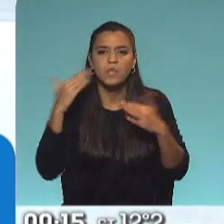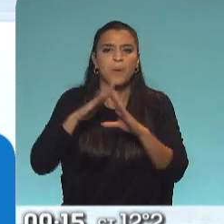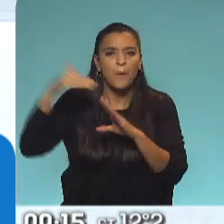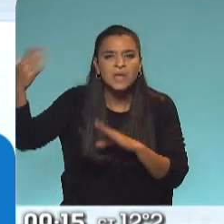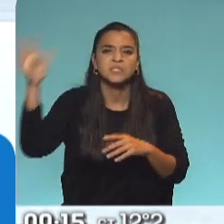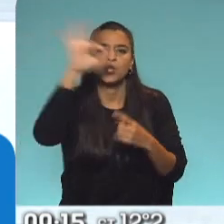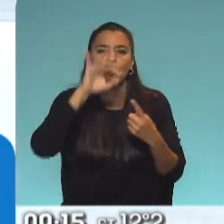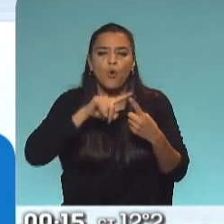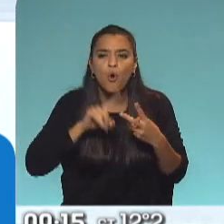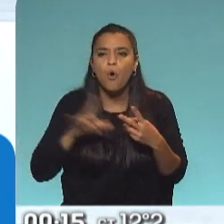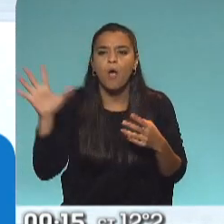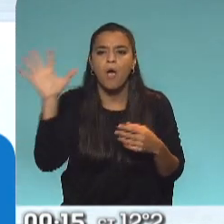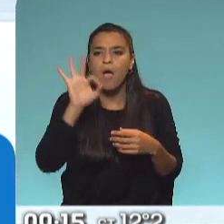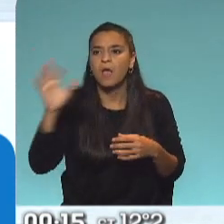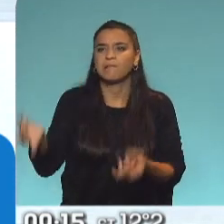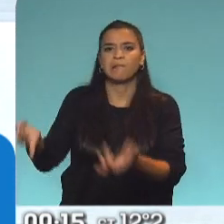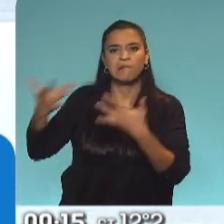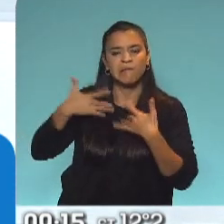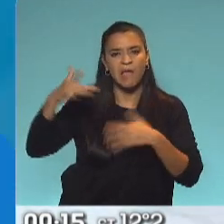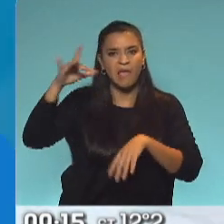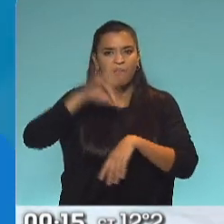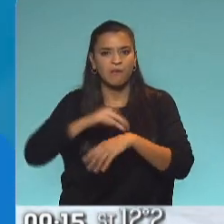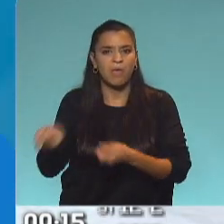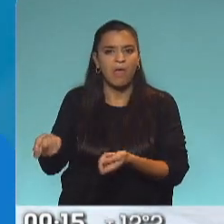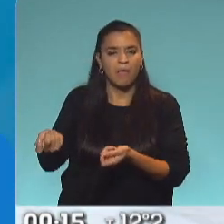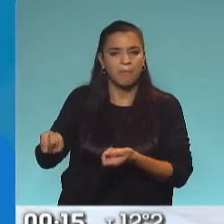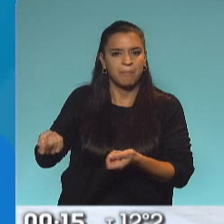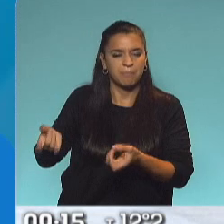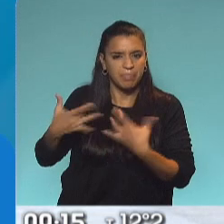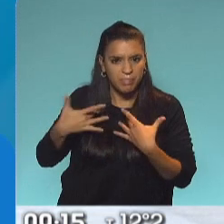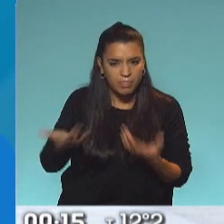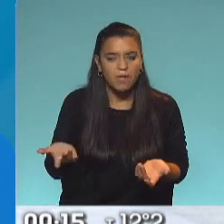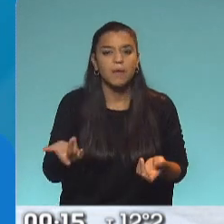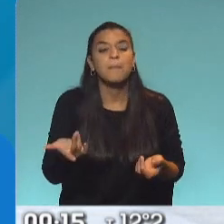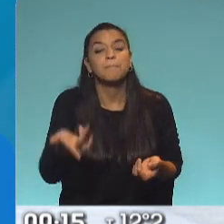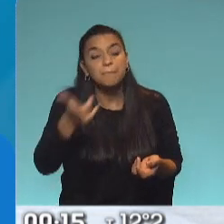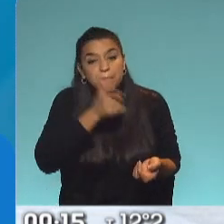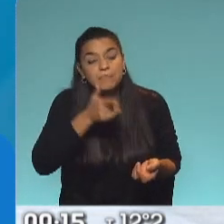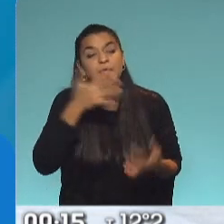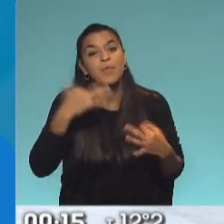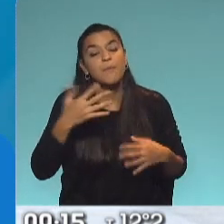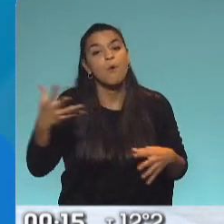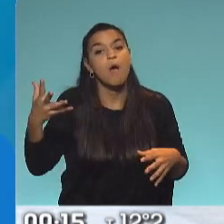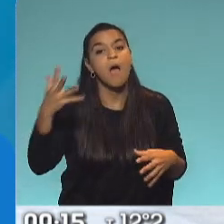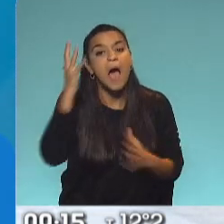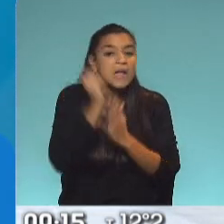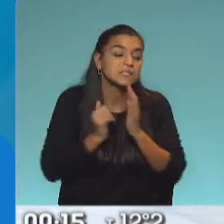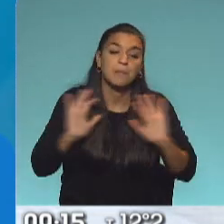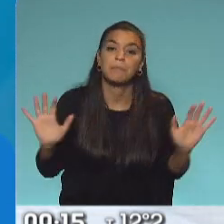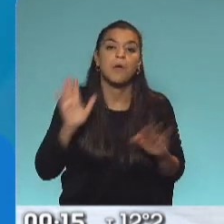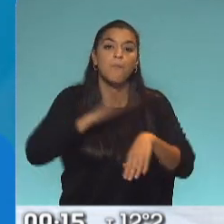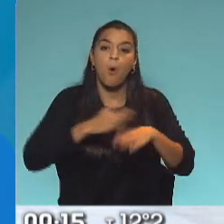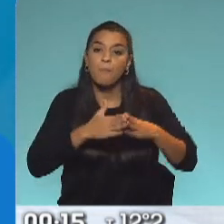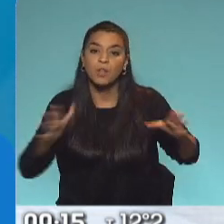alguien que transmite la enfermedad o cosas por el estilo creo que hay que aceptar que vamos a tener momentos de enojo tengo